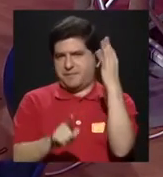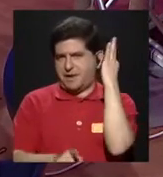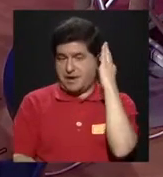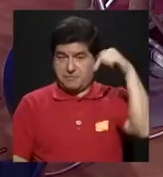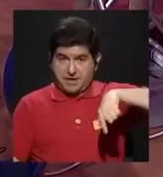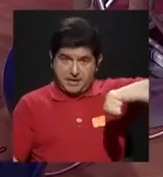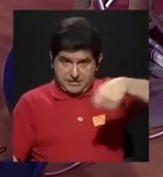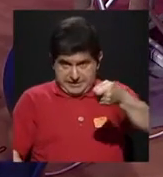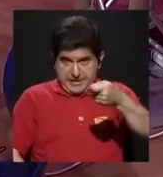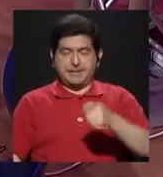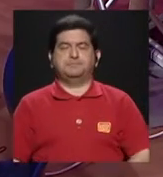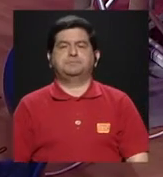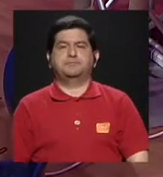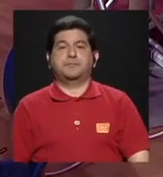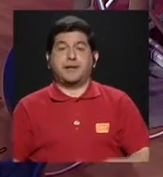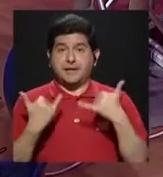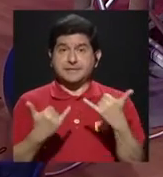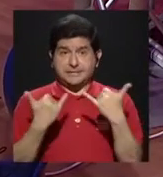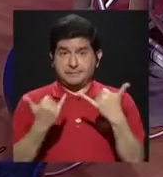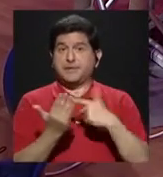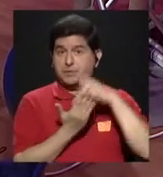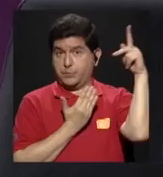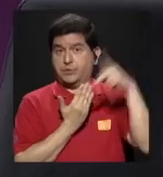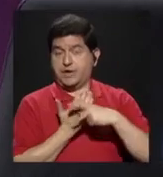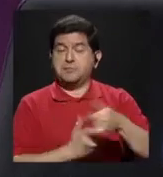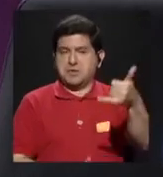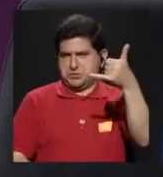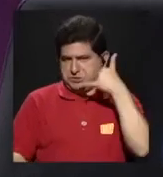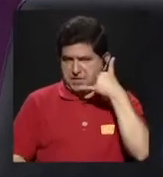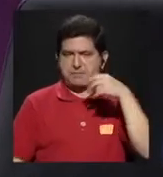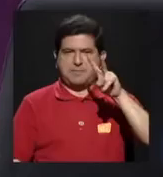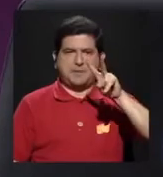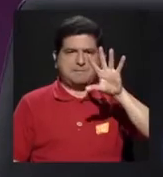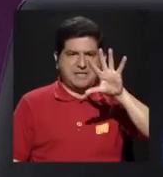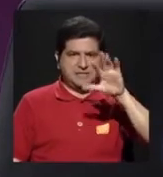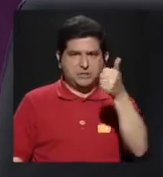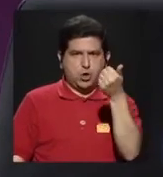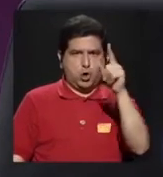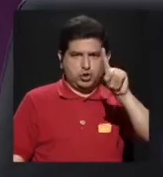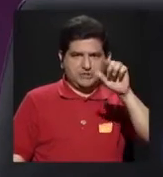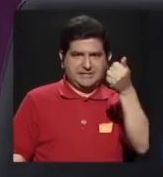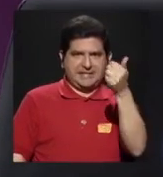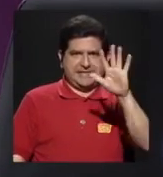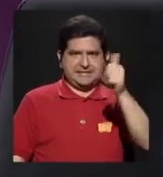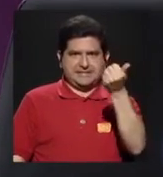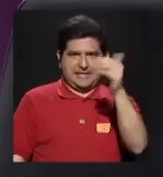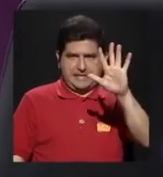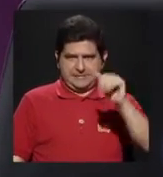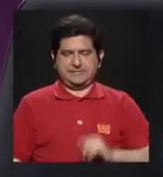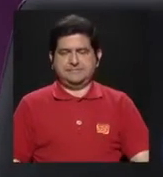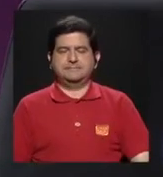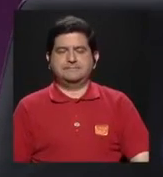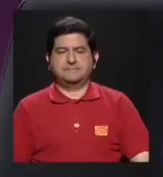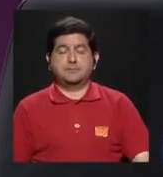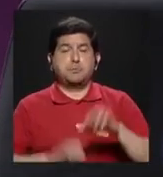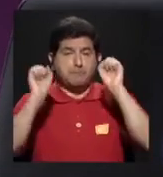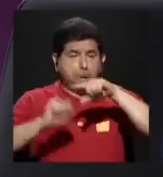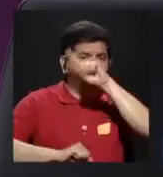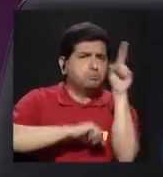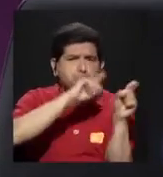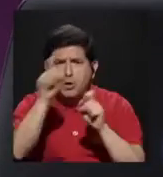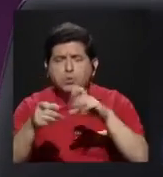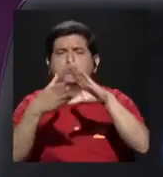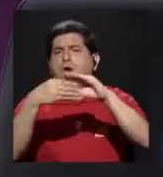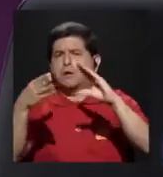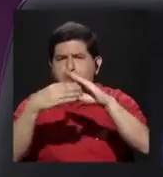canal. Estamos en vivo. Puede llamarnos al 25 11 15 15 para hacer sus